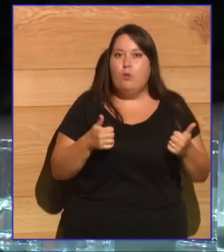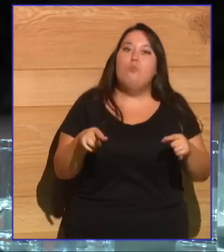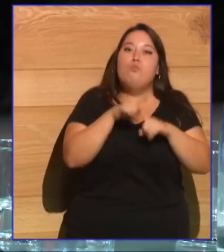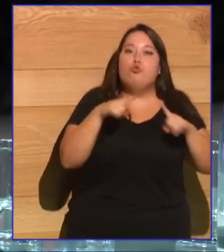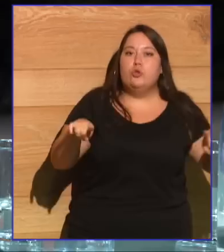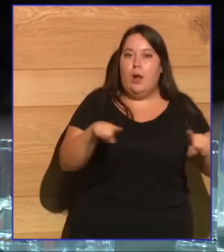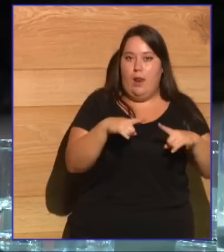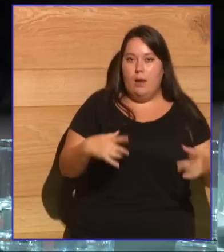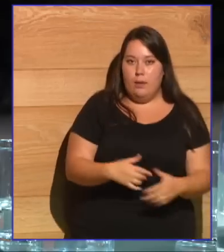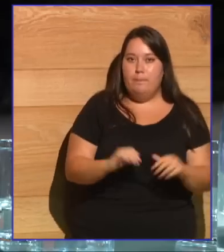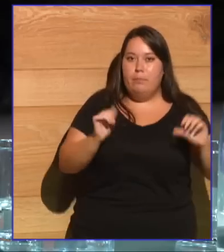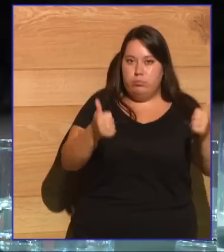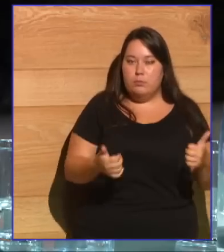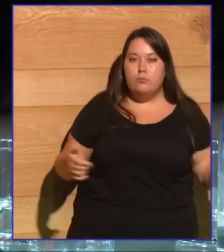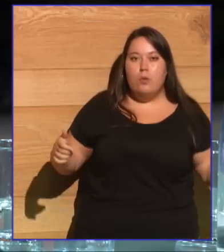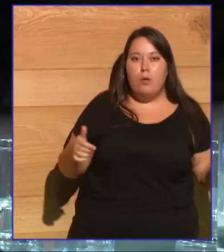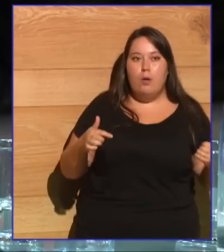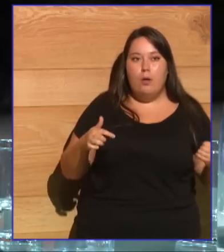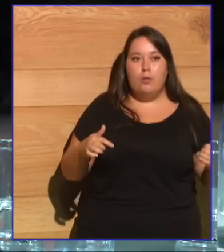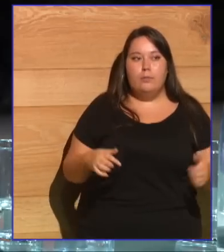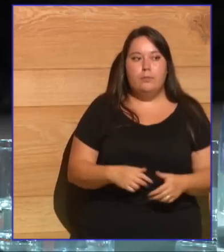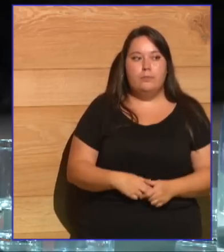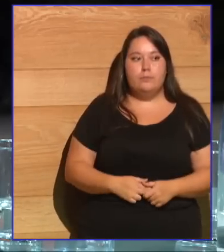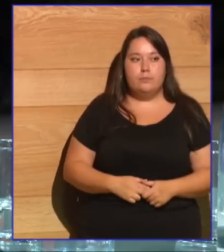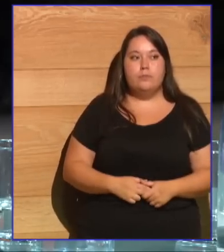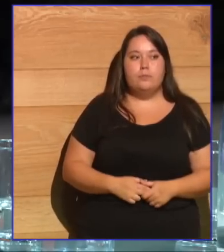musical se empieza con ese número musical